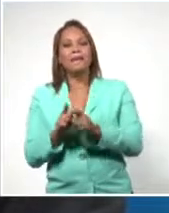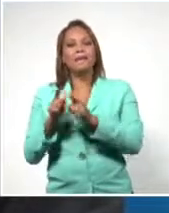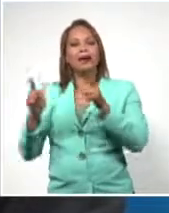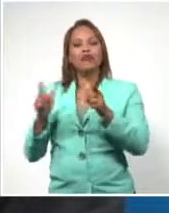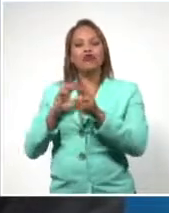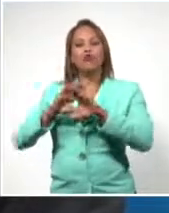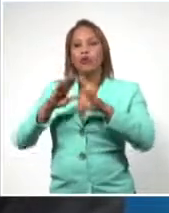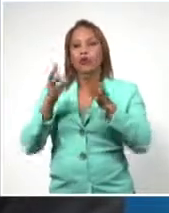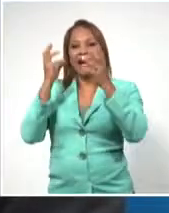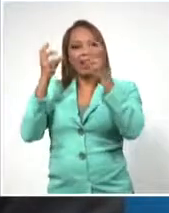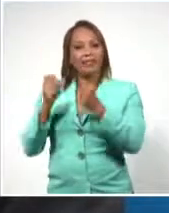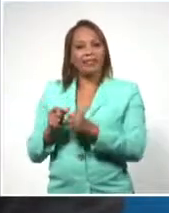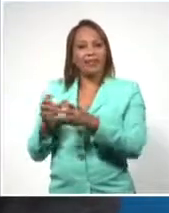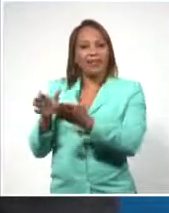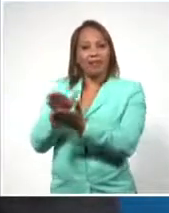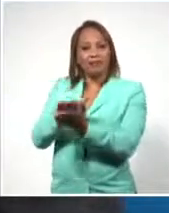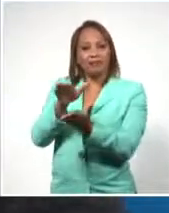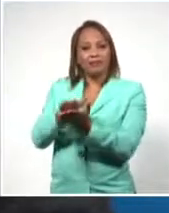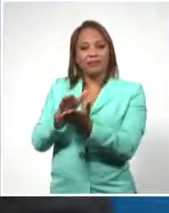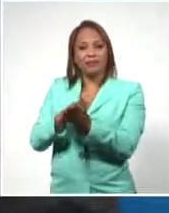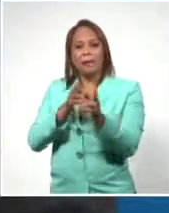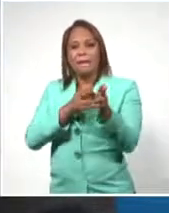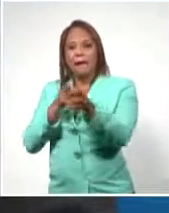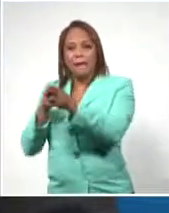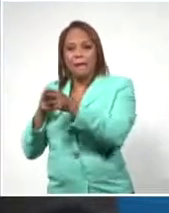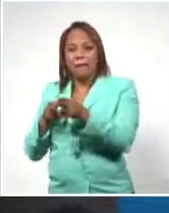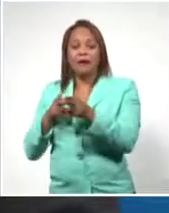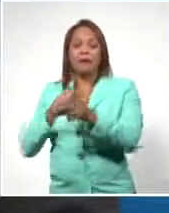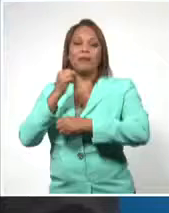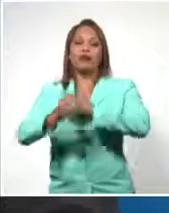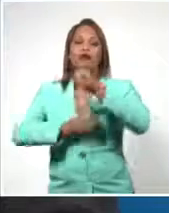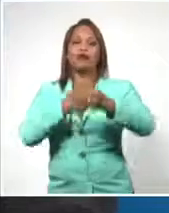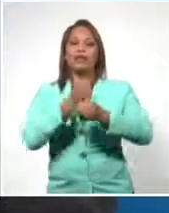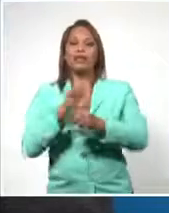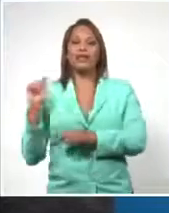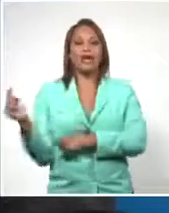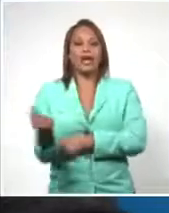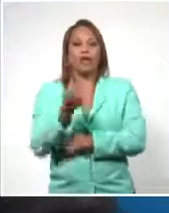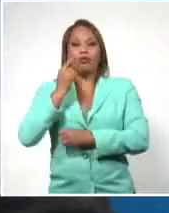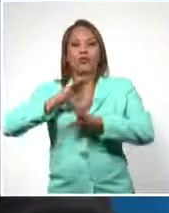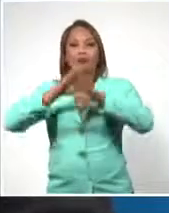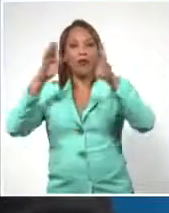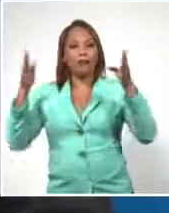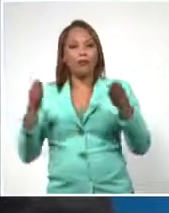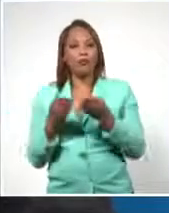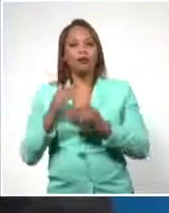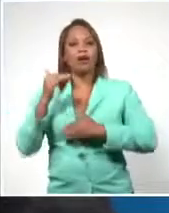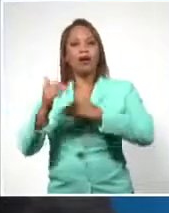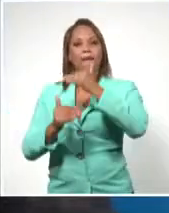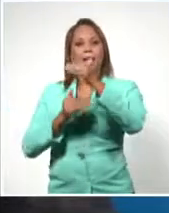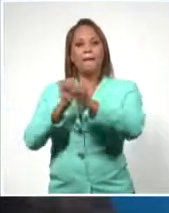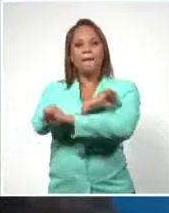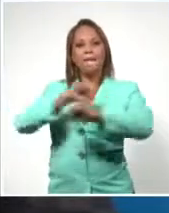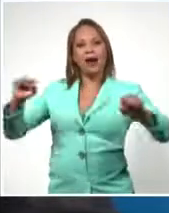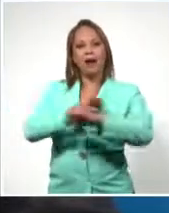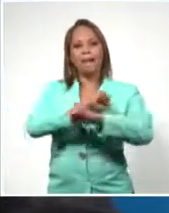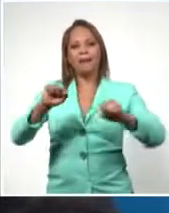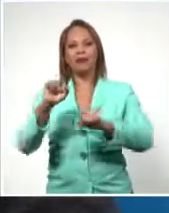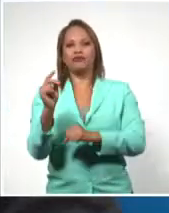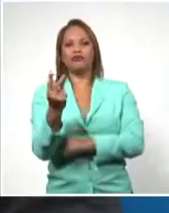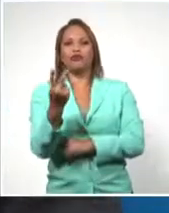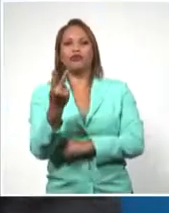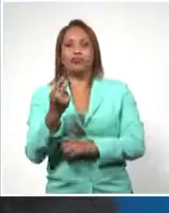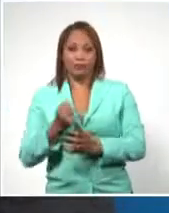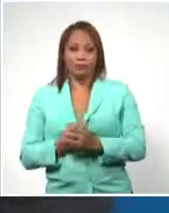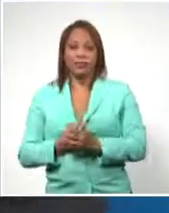esas armas listas para ser usadas y es el único en el mundo que ha lanzado dos bombas atómicas.